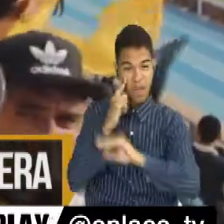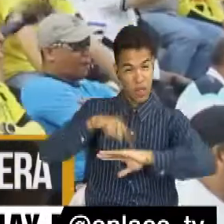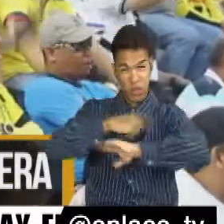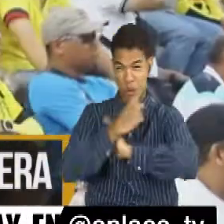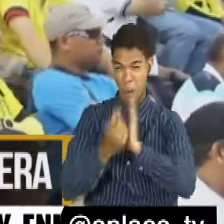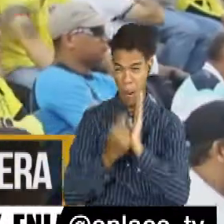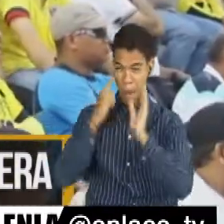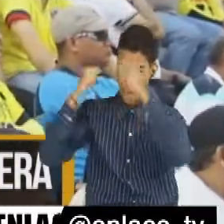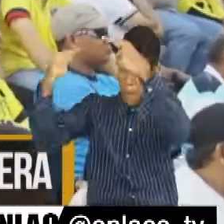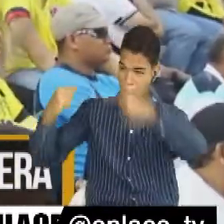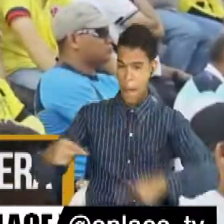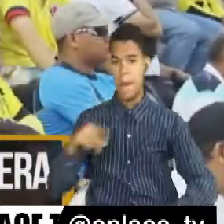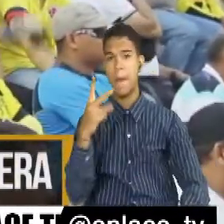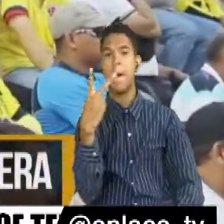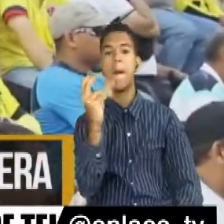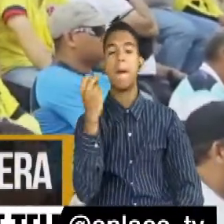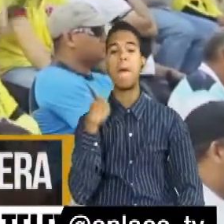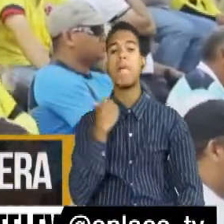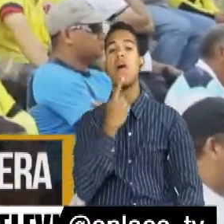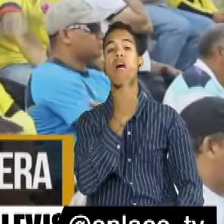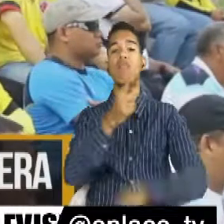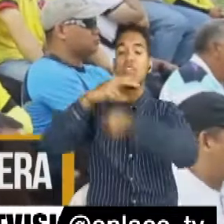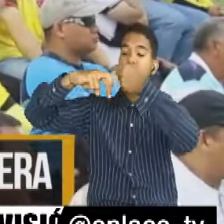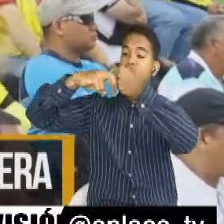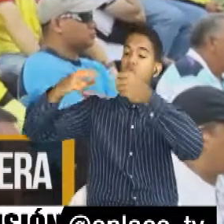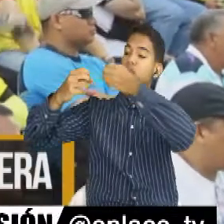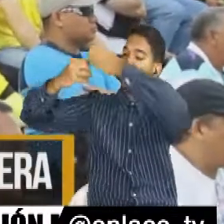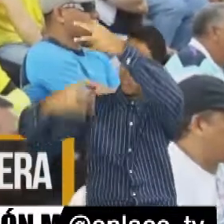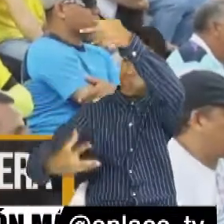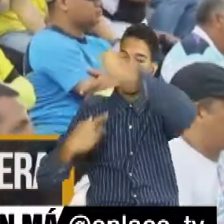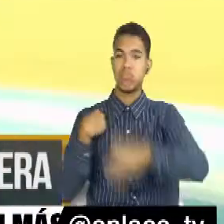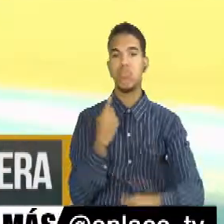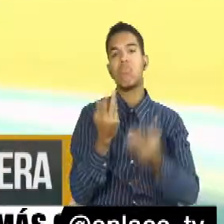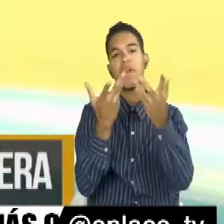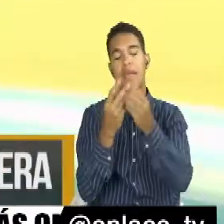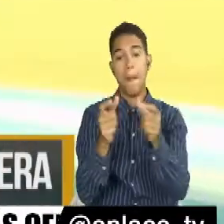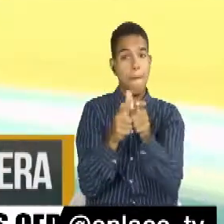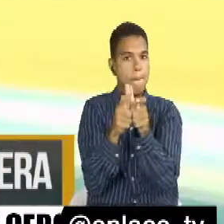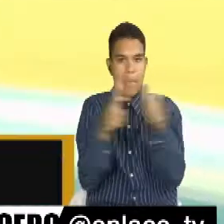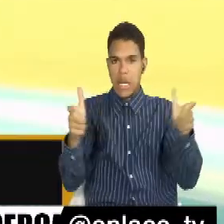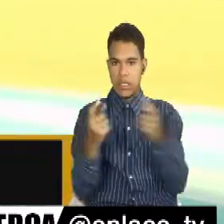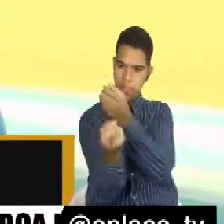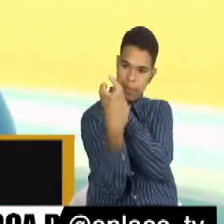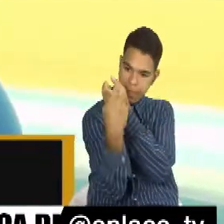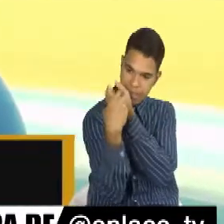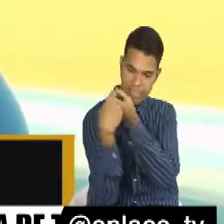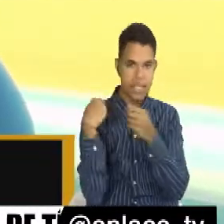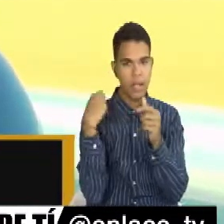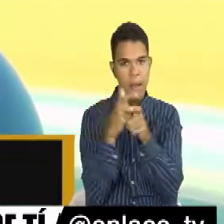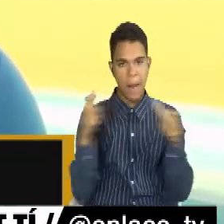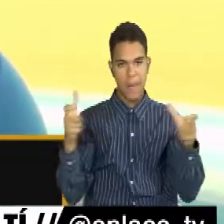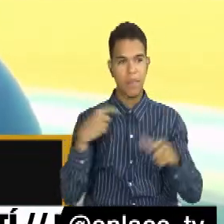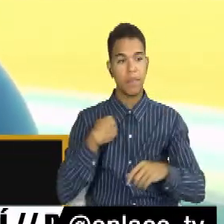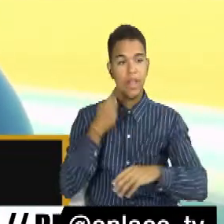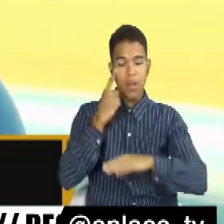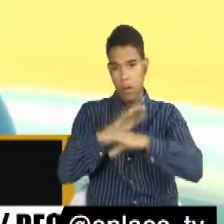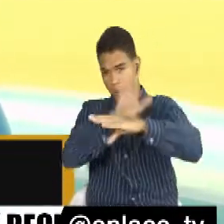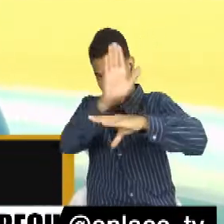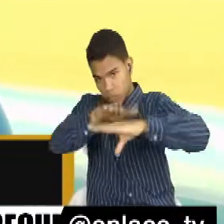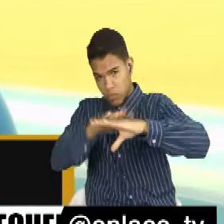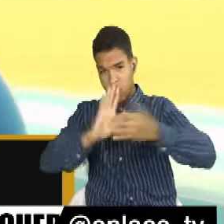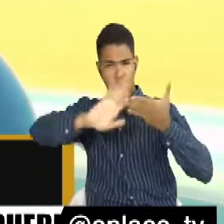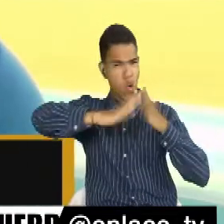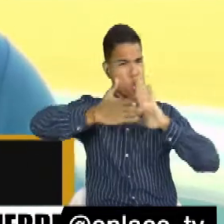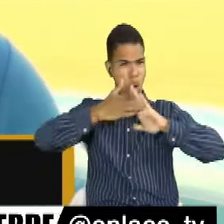directivos del equipo aliancista, que se proponen ampliar este año el número de sus abonados. El anuncio principal que queremos hacer es una invitación a toda la comunidad